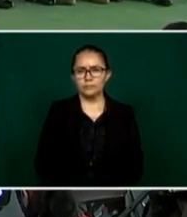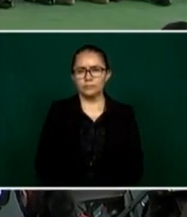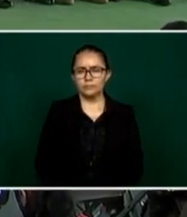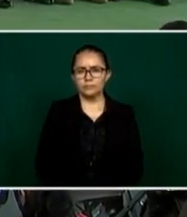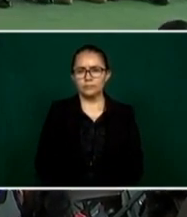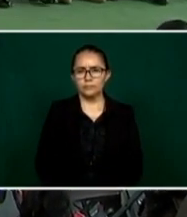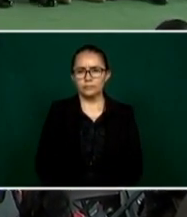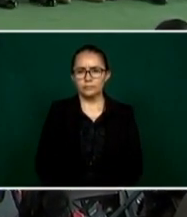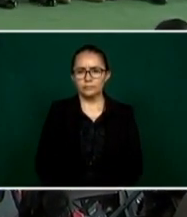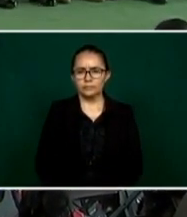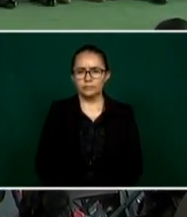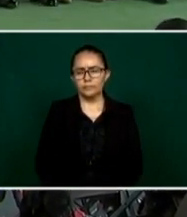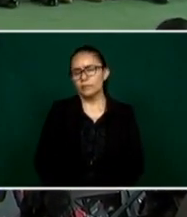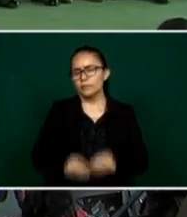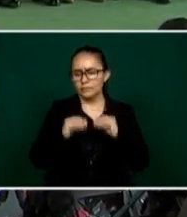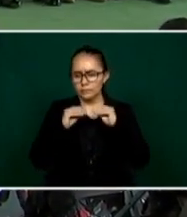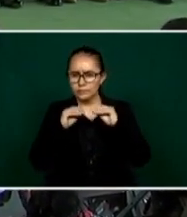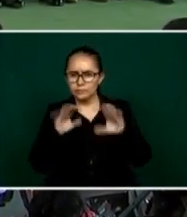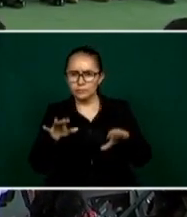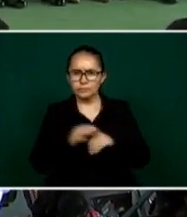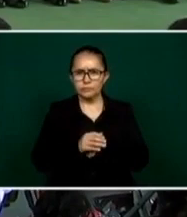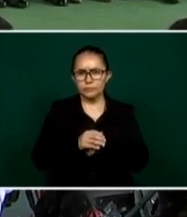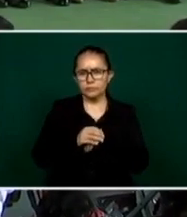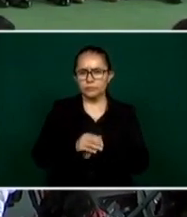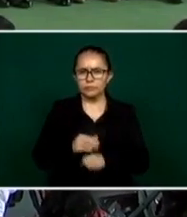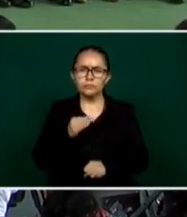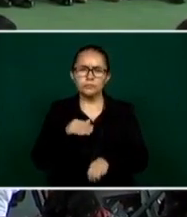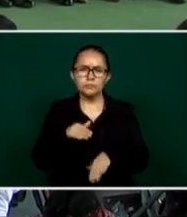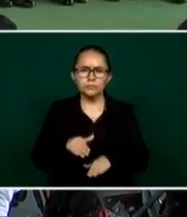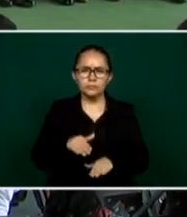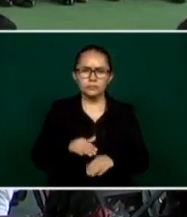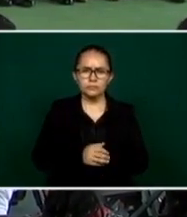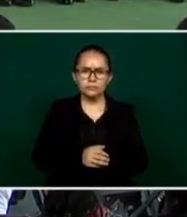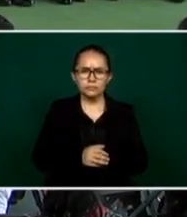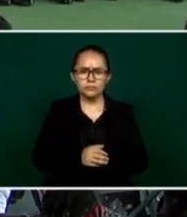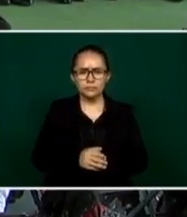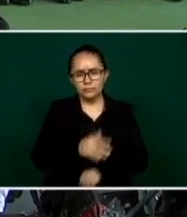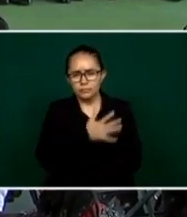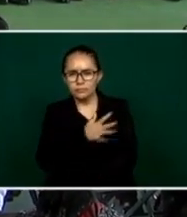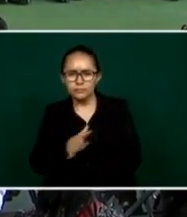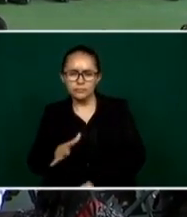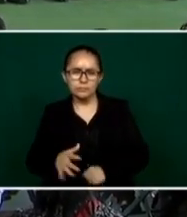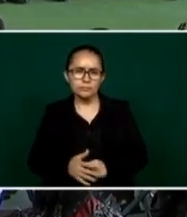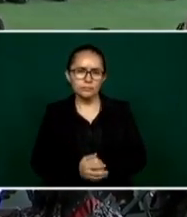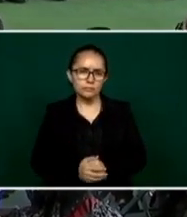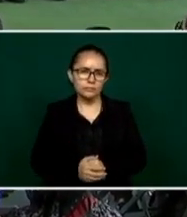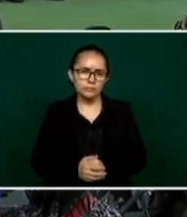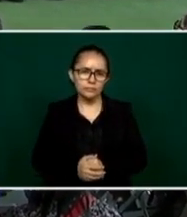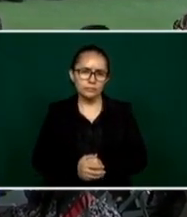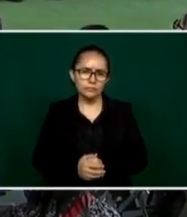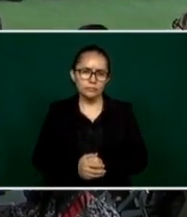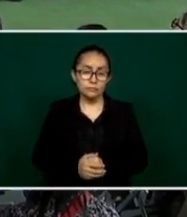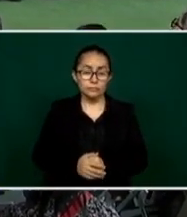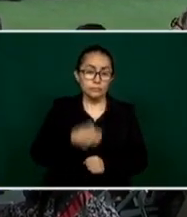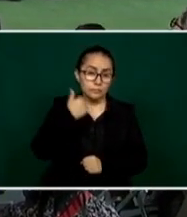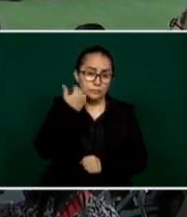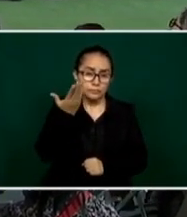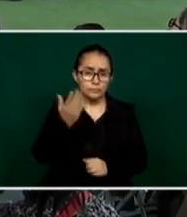Pues ese es el informe en lo general. Si les